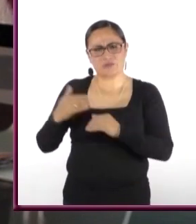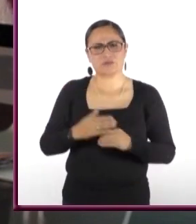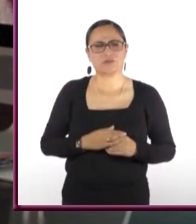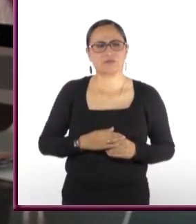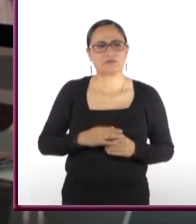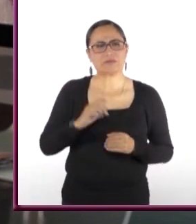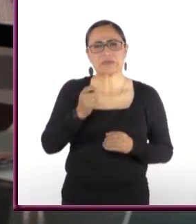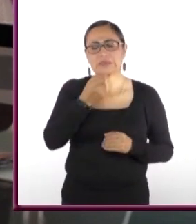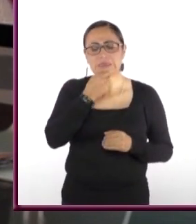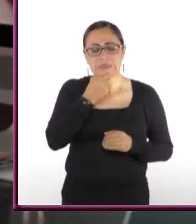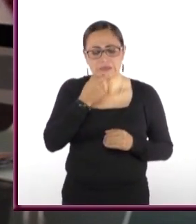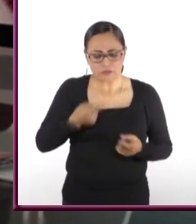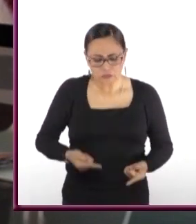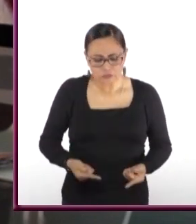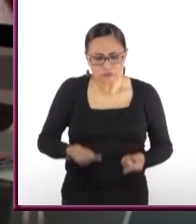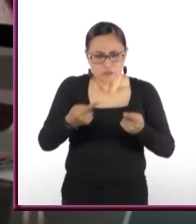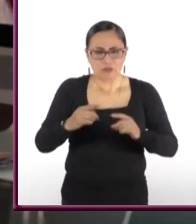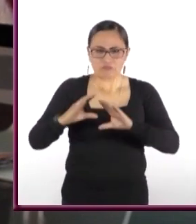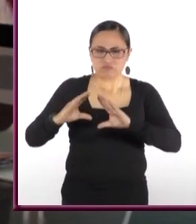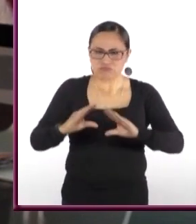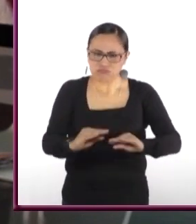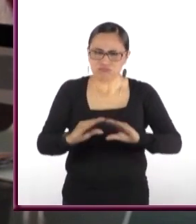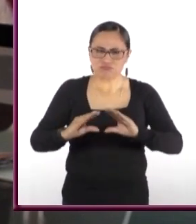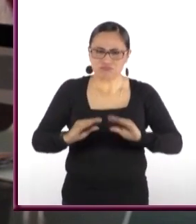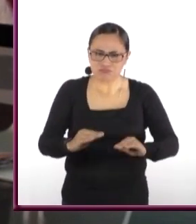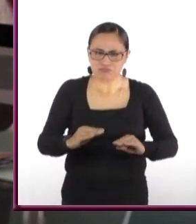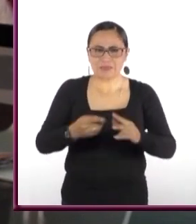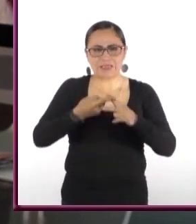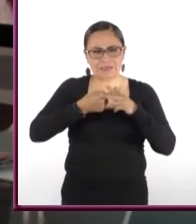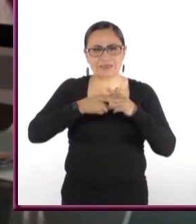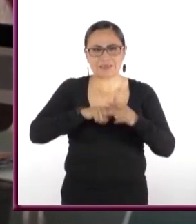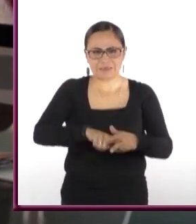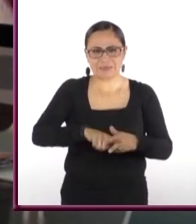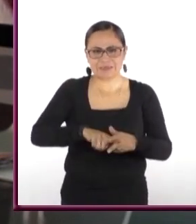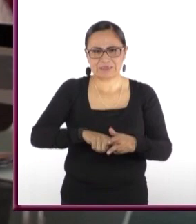fomentar desde chiquitos a los niños y niñas